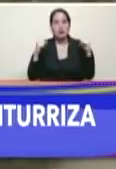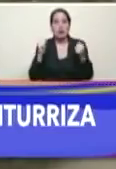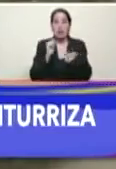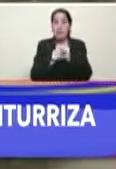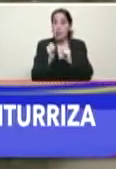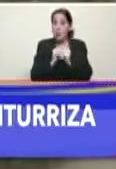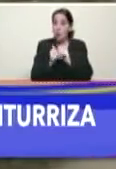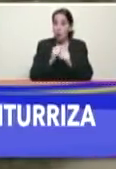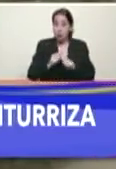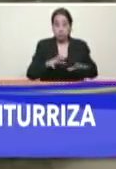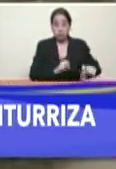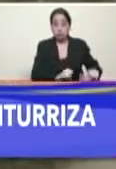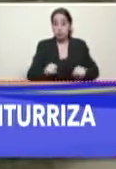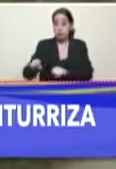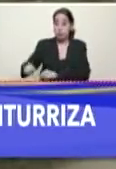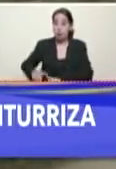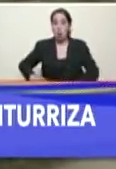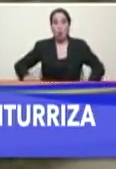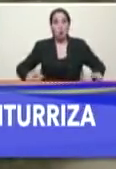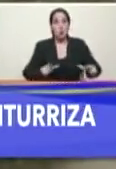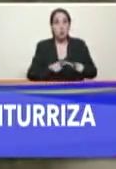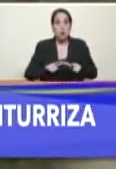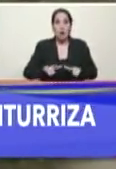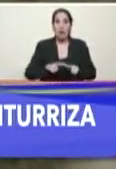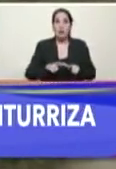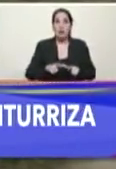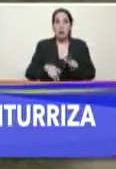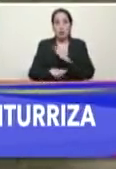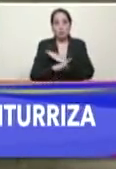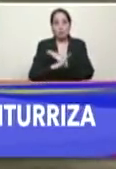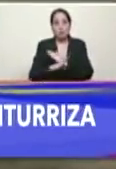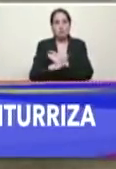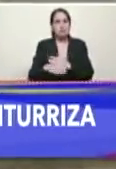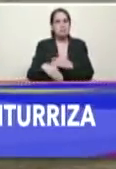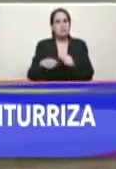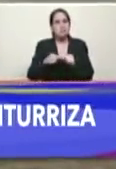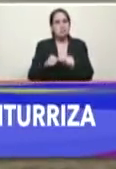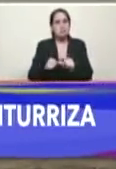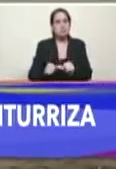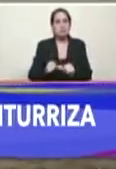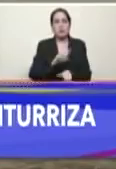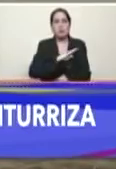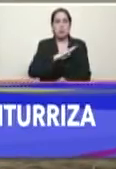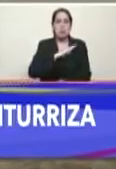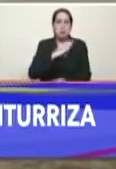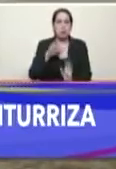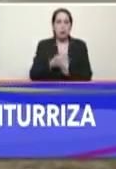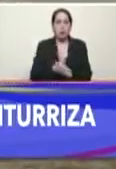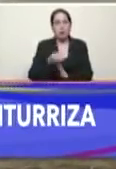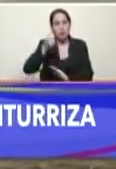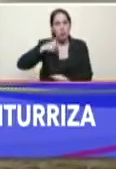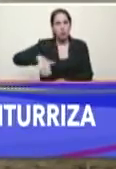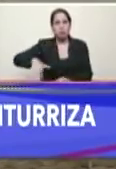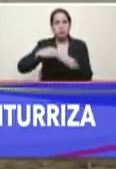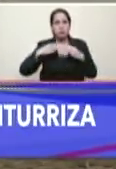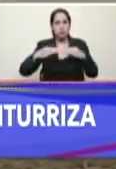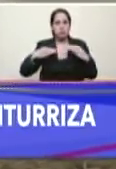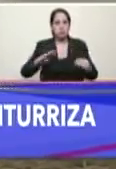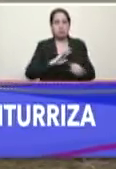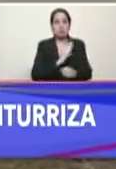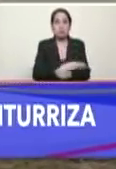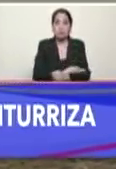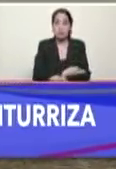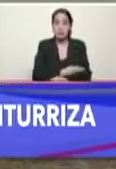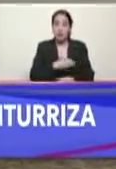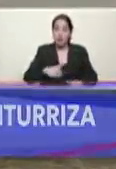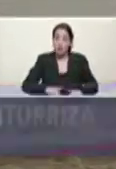espacios, como usted lo ha orientado y lo ha instruido, y nosotros, gobernadores, alcaldes, poder popular, vamos a hacer todo el